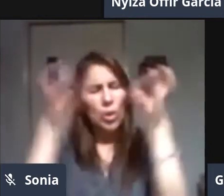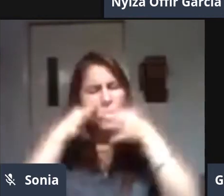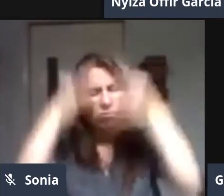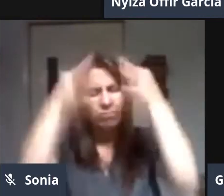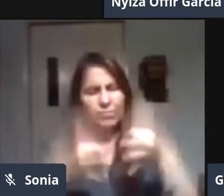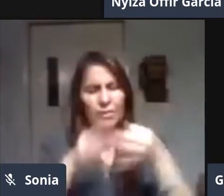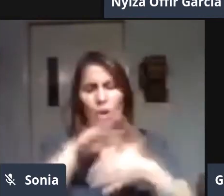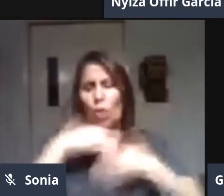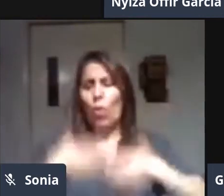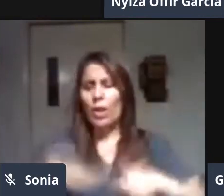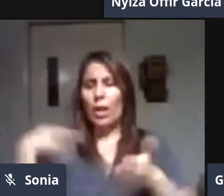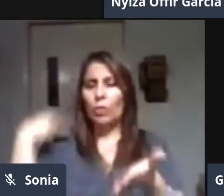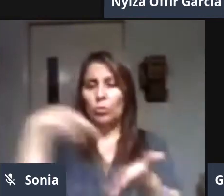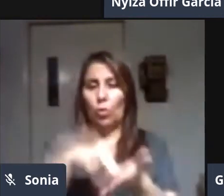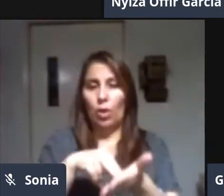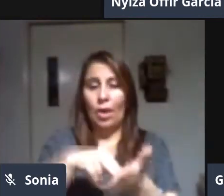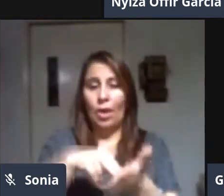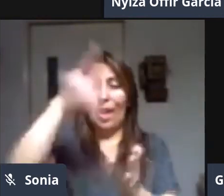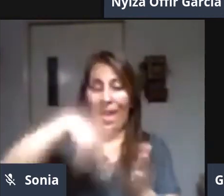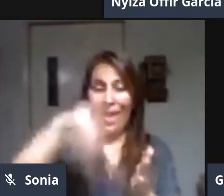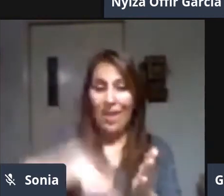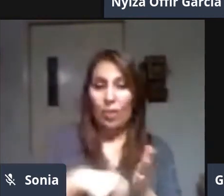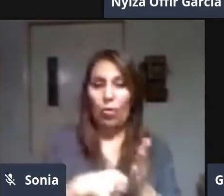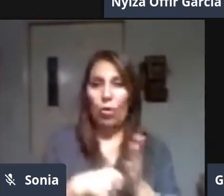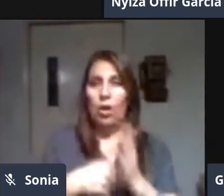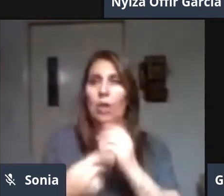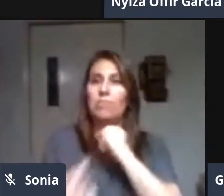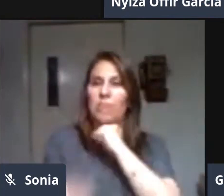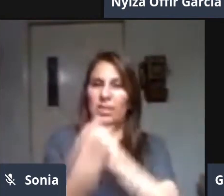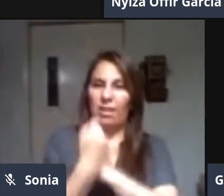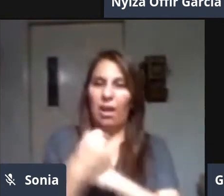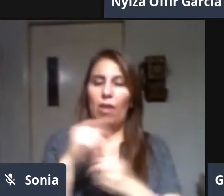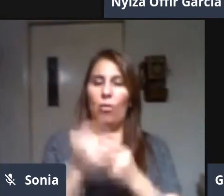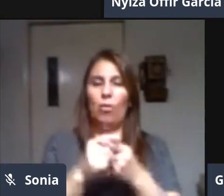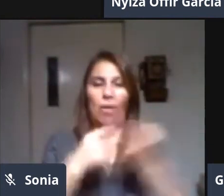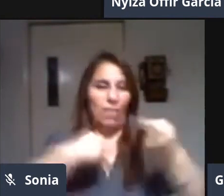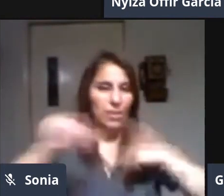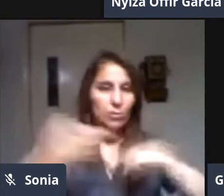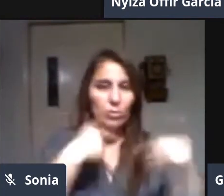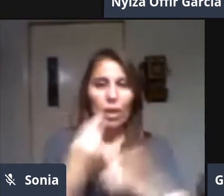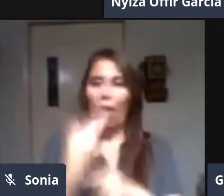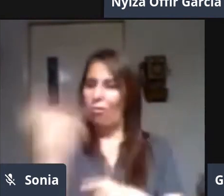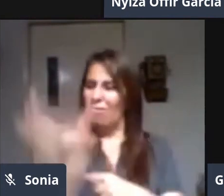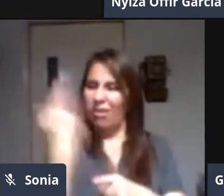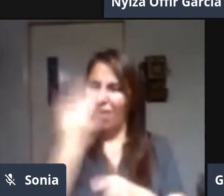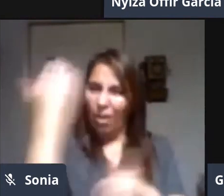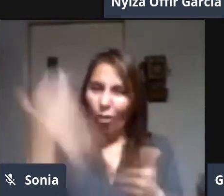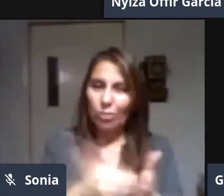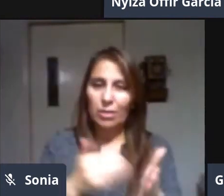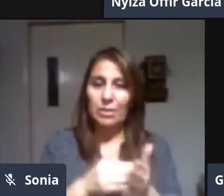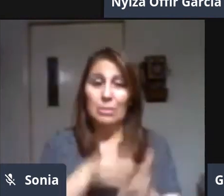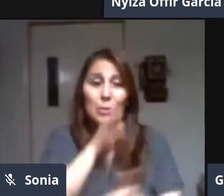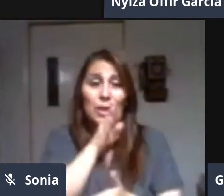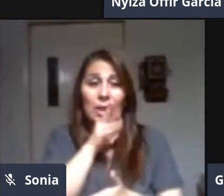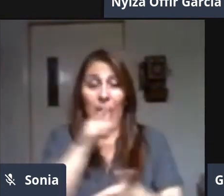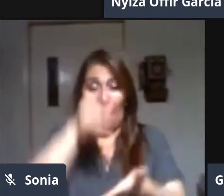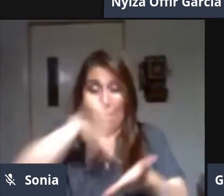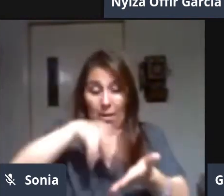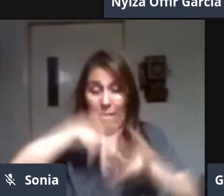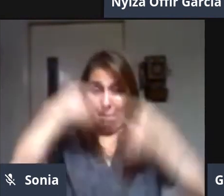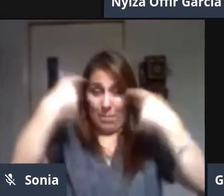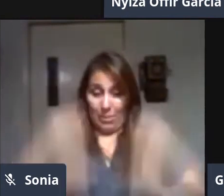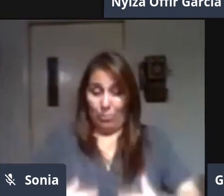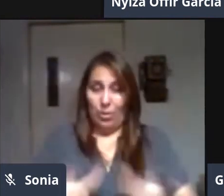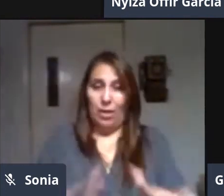leído discutido criticado y reinventado por sus lectores sí y siendo que ese es el